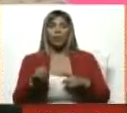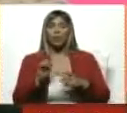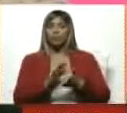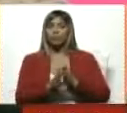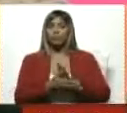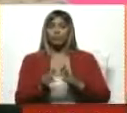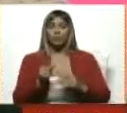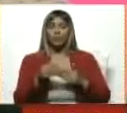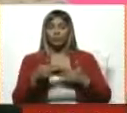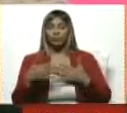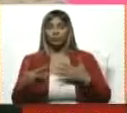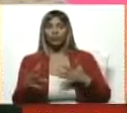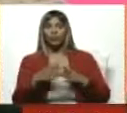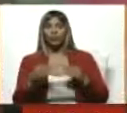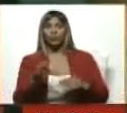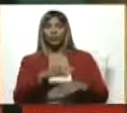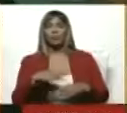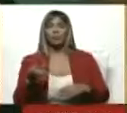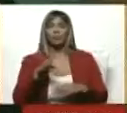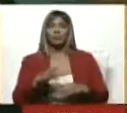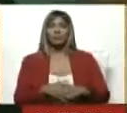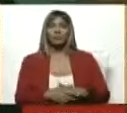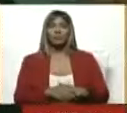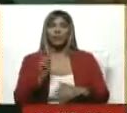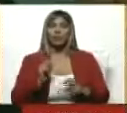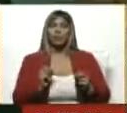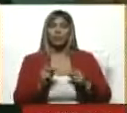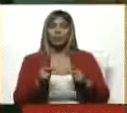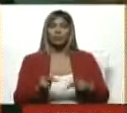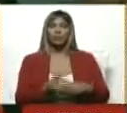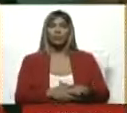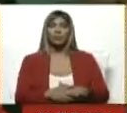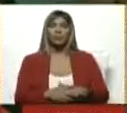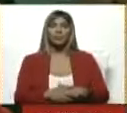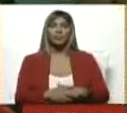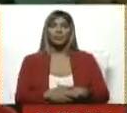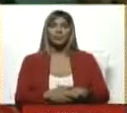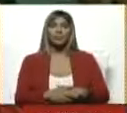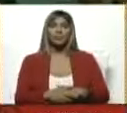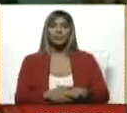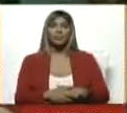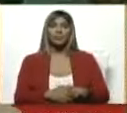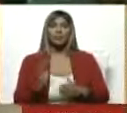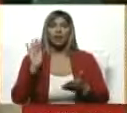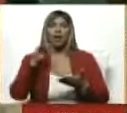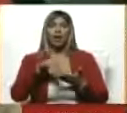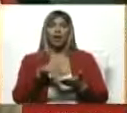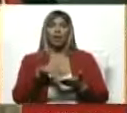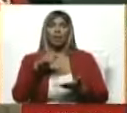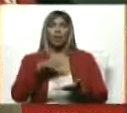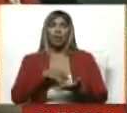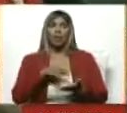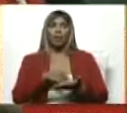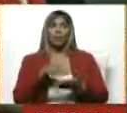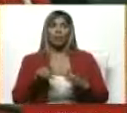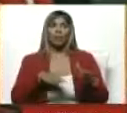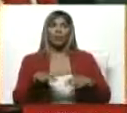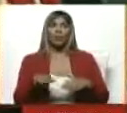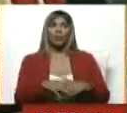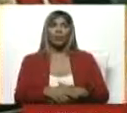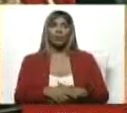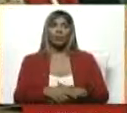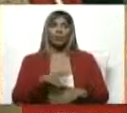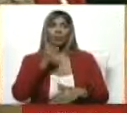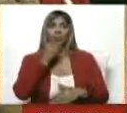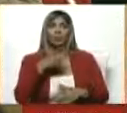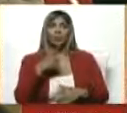acaba, se va a extender por todo el territorio nacional. En esta oportunidad, Aragua, Carabobo y Cojedes, y